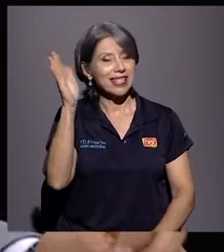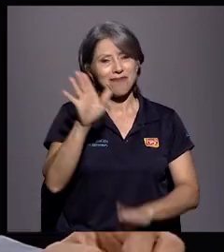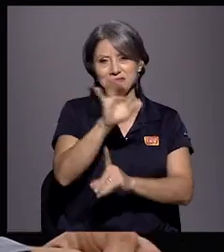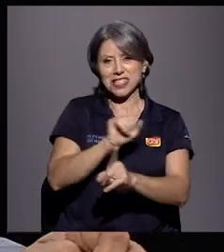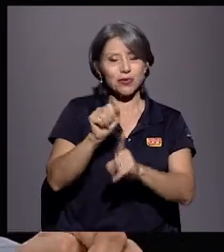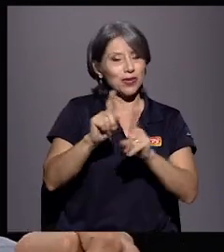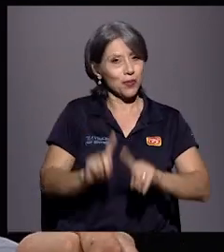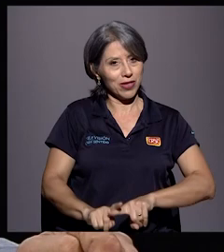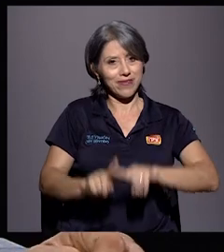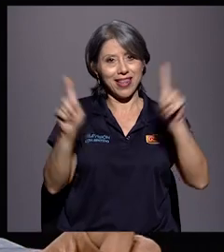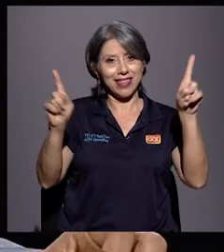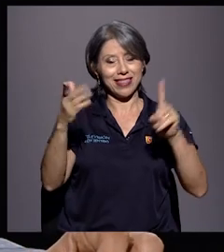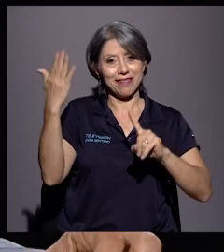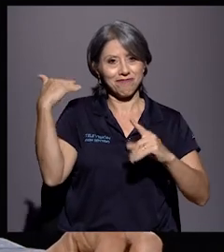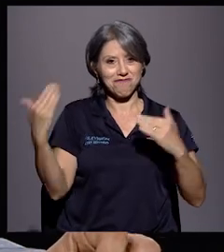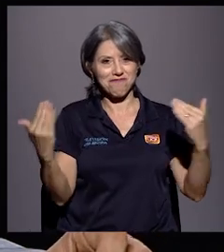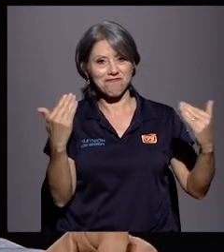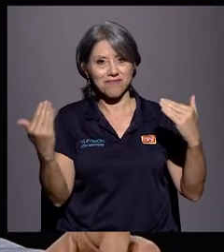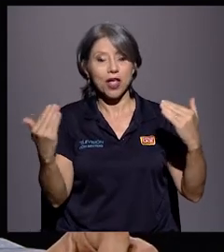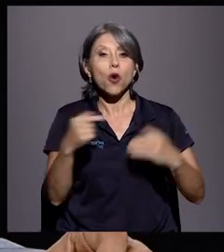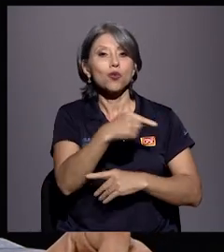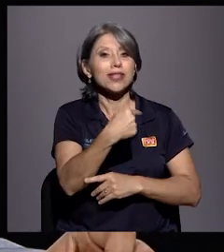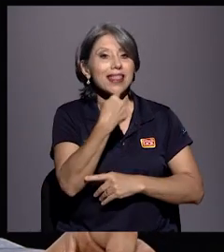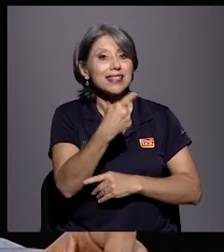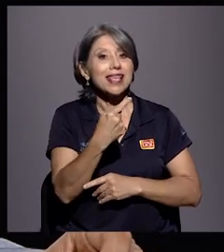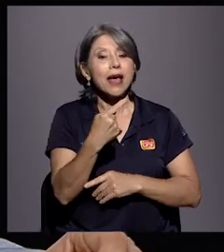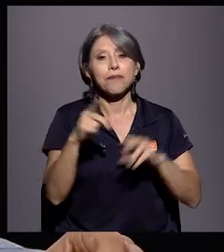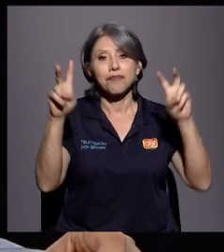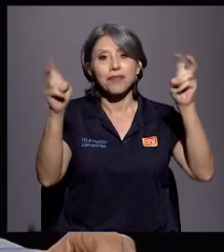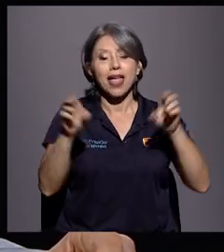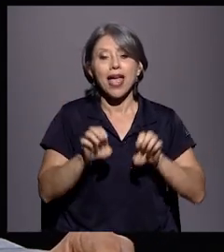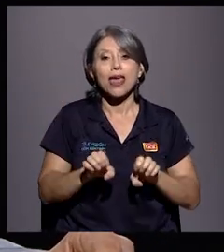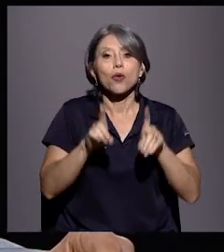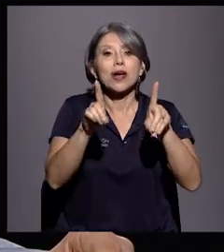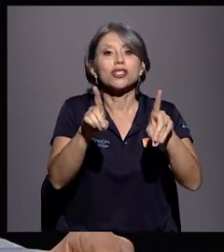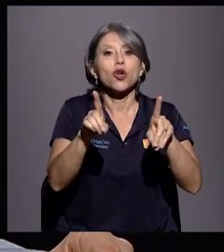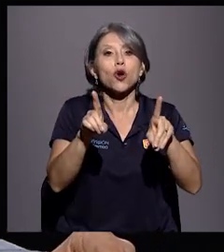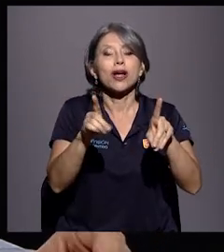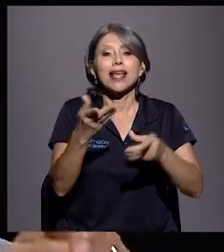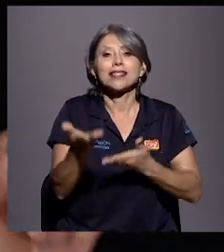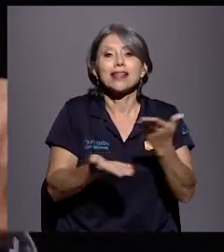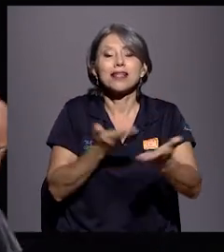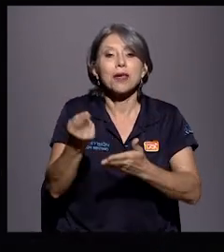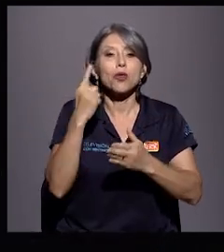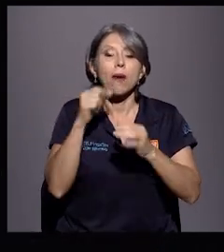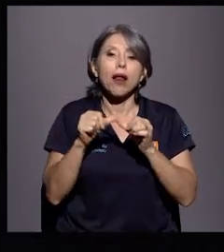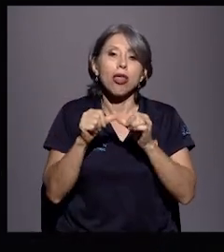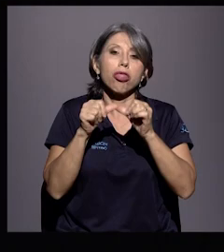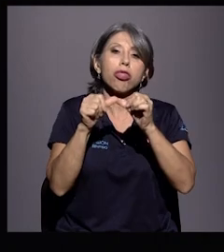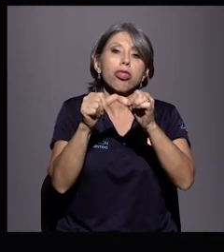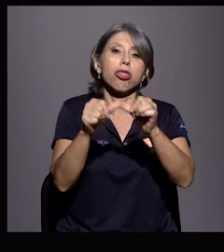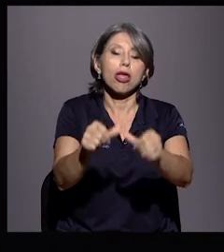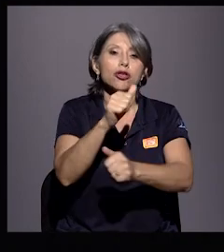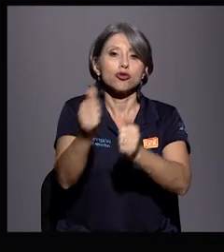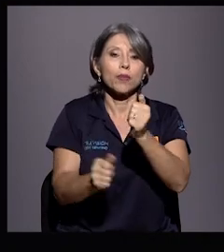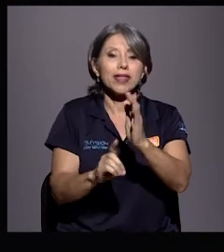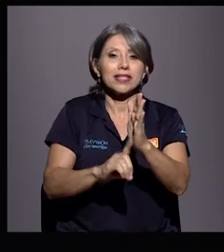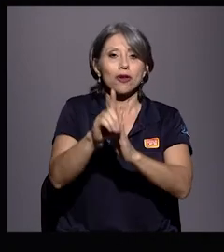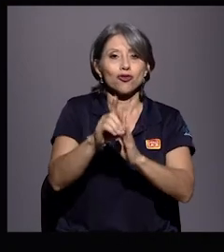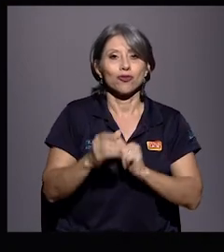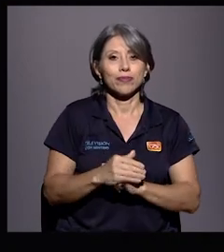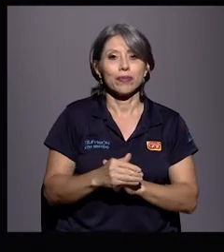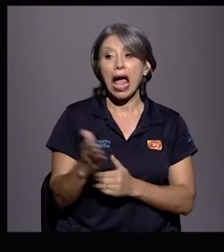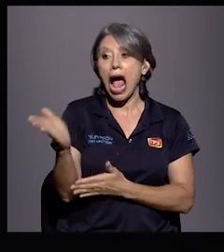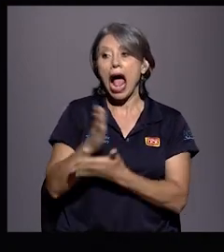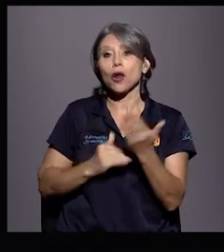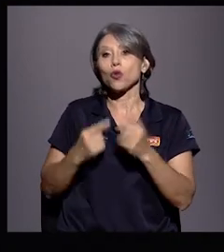diferente y usted decía, la educación está sirviendo para prolongar el subdesarrollo. Uh-huh. Hay sectores que dicen que la educación